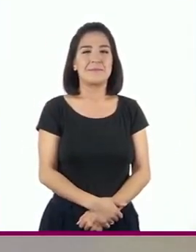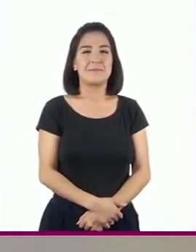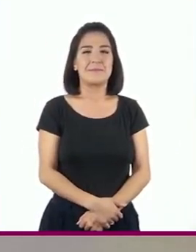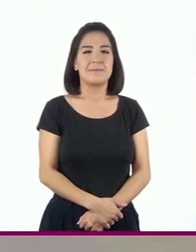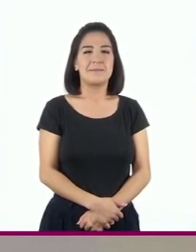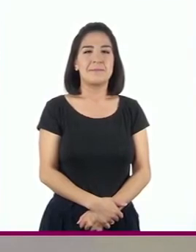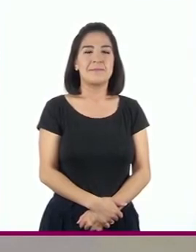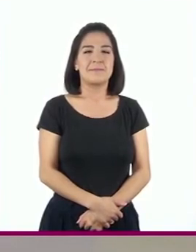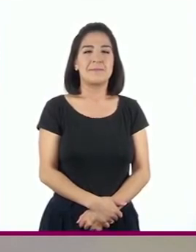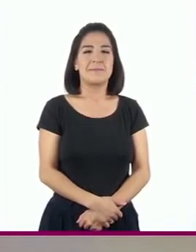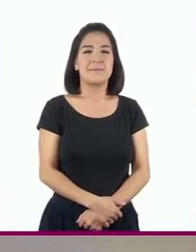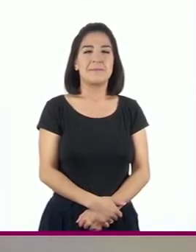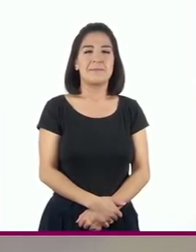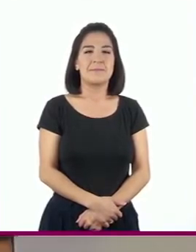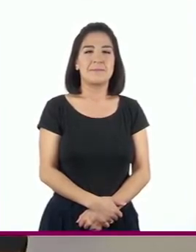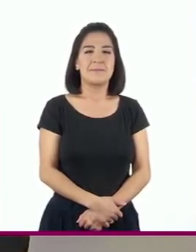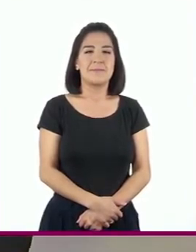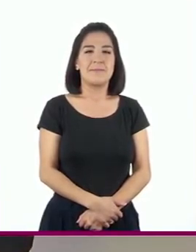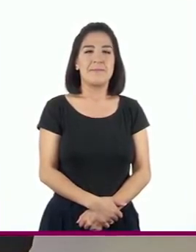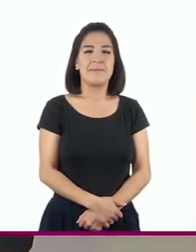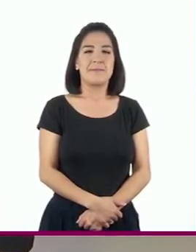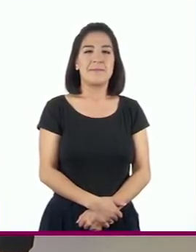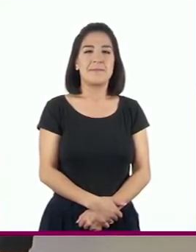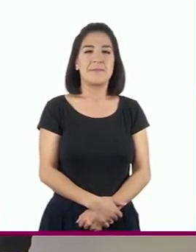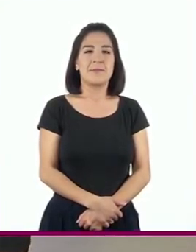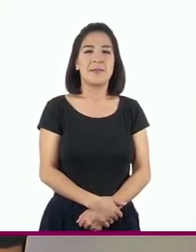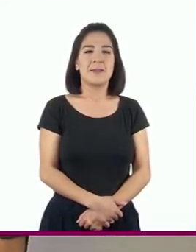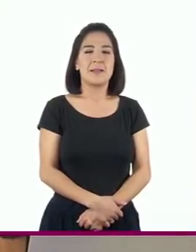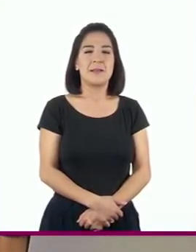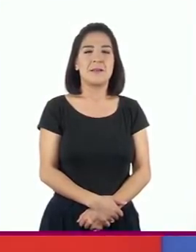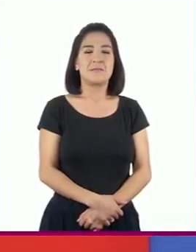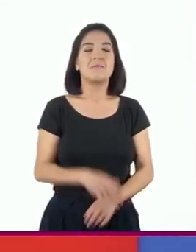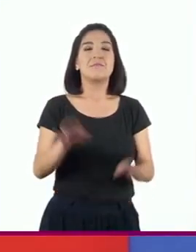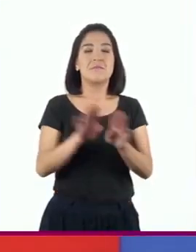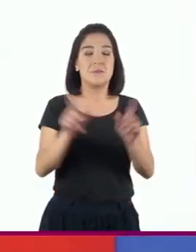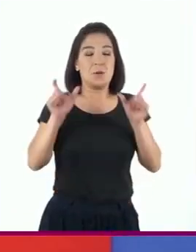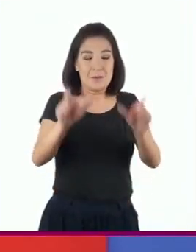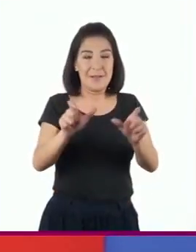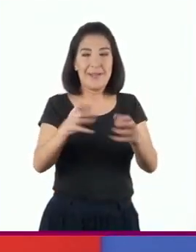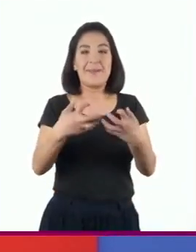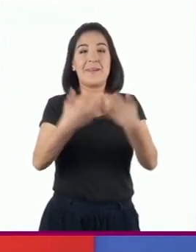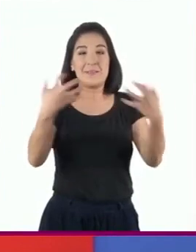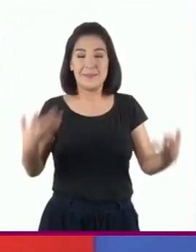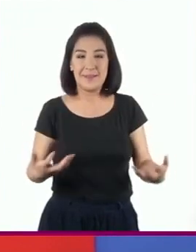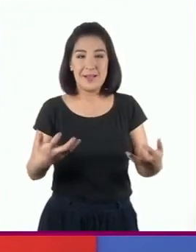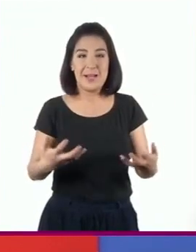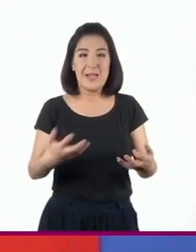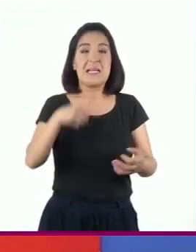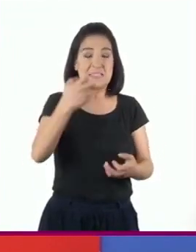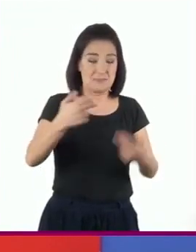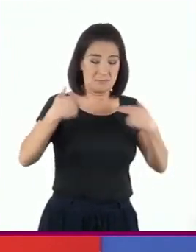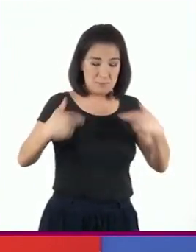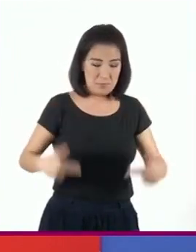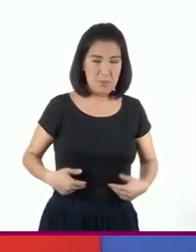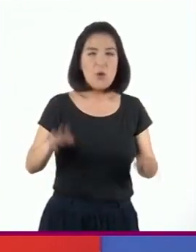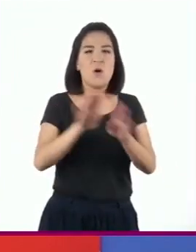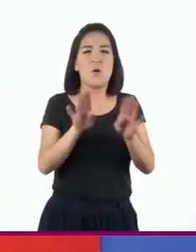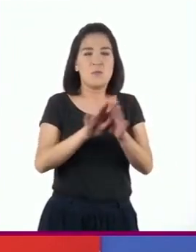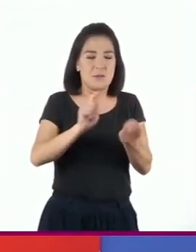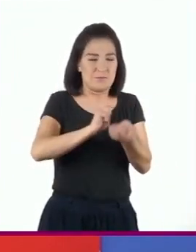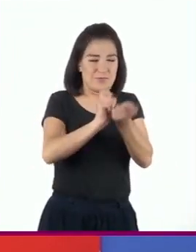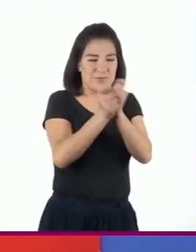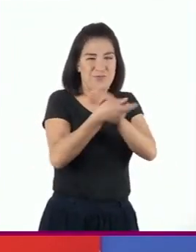a escuchar un fragmento del libro Biología, la vida en la Tierra con fisiología, de Audesir y